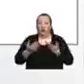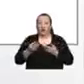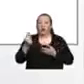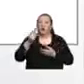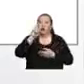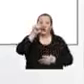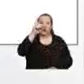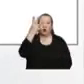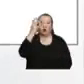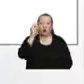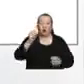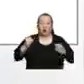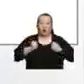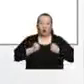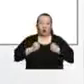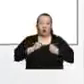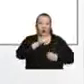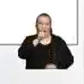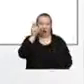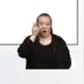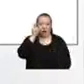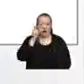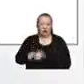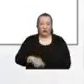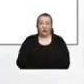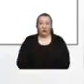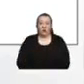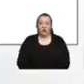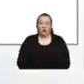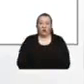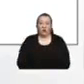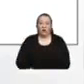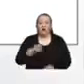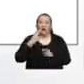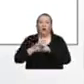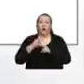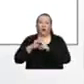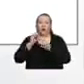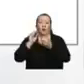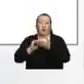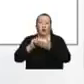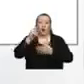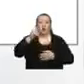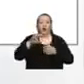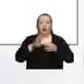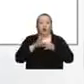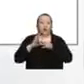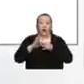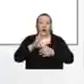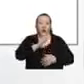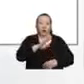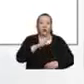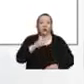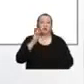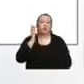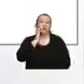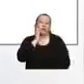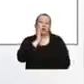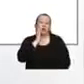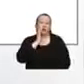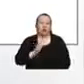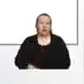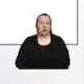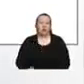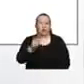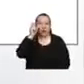en florida que además está el nombre la compañía es nora como se llamaba la de guillermo